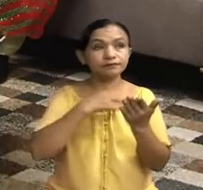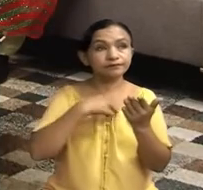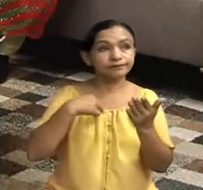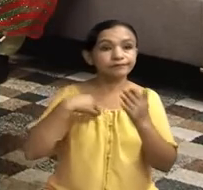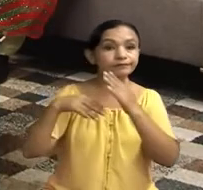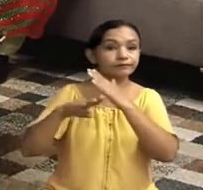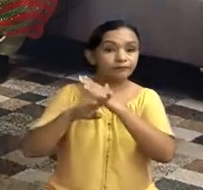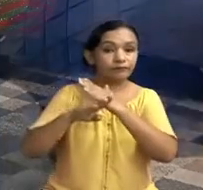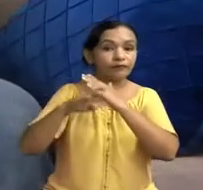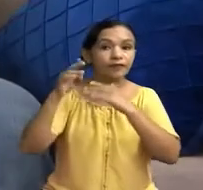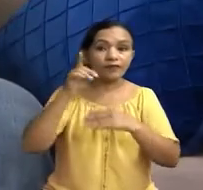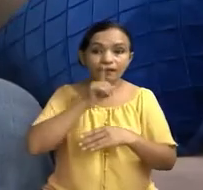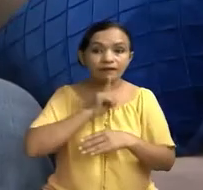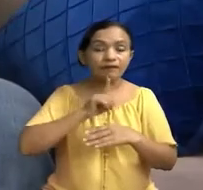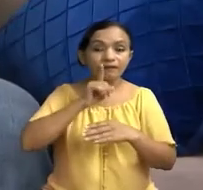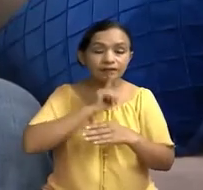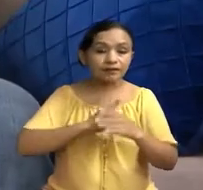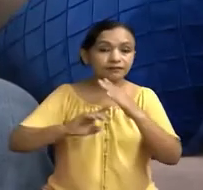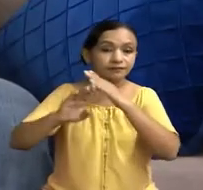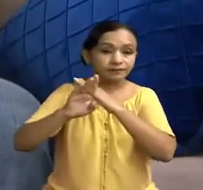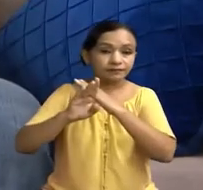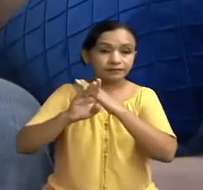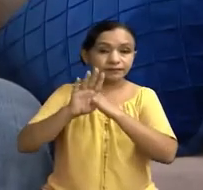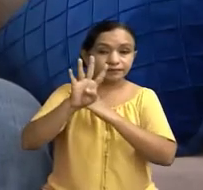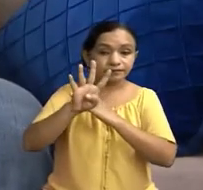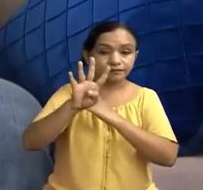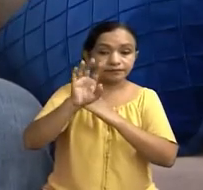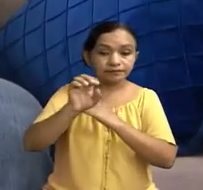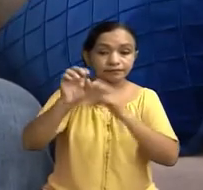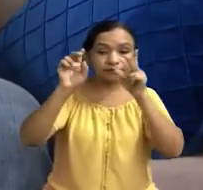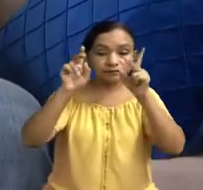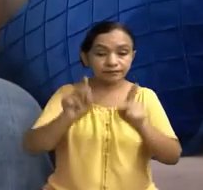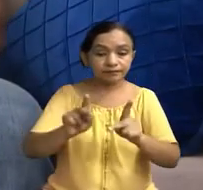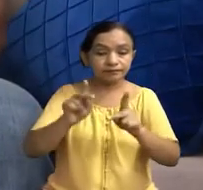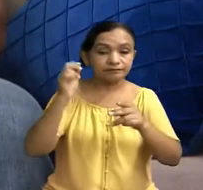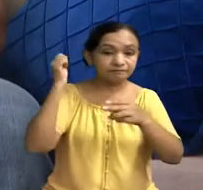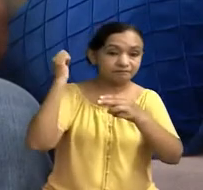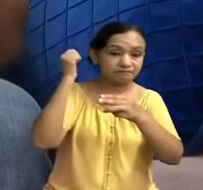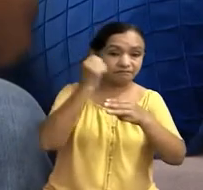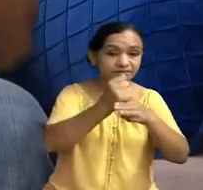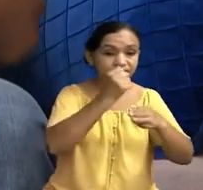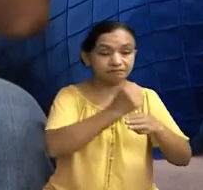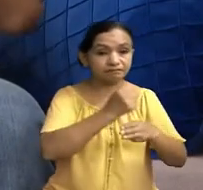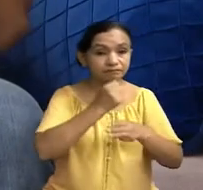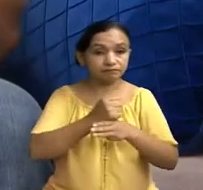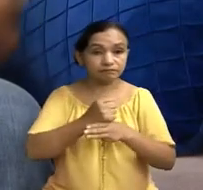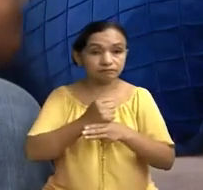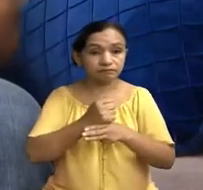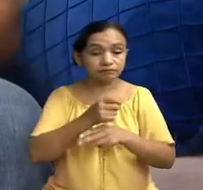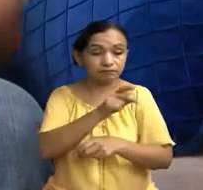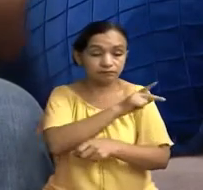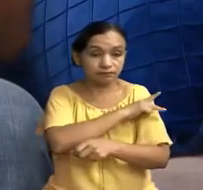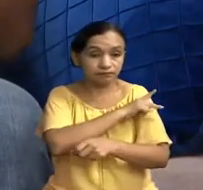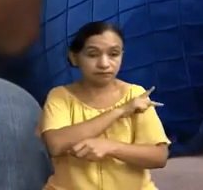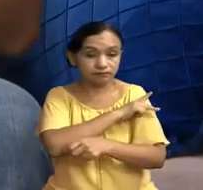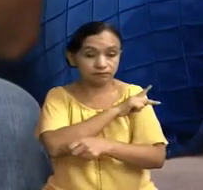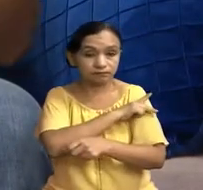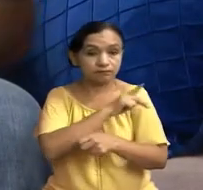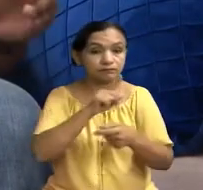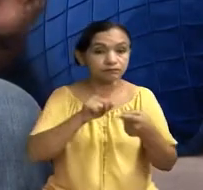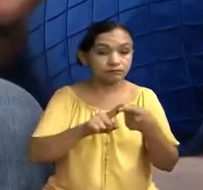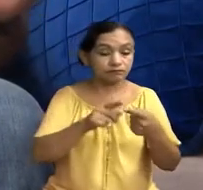y hay que decirlo, es decir, van casi 40 personas asesinadas por la fuerza, tanto policiales